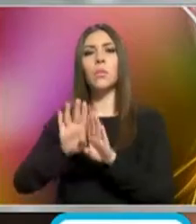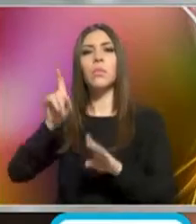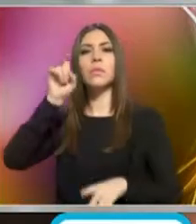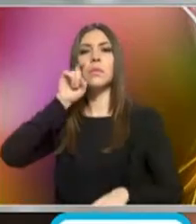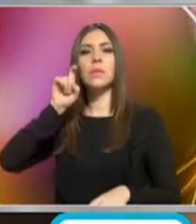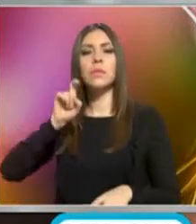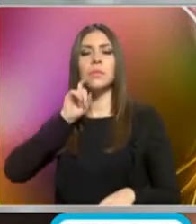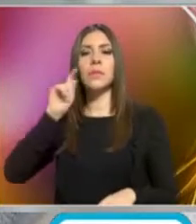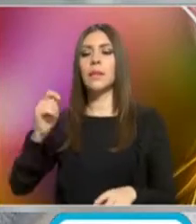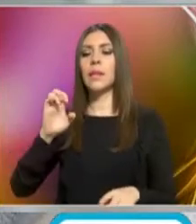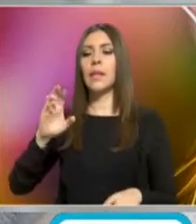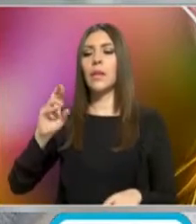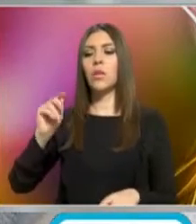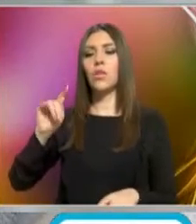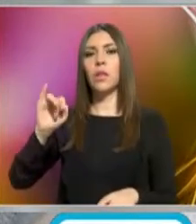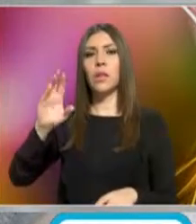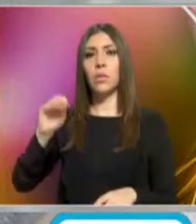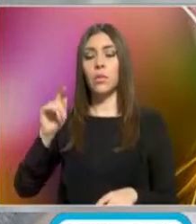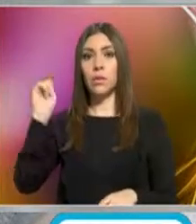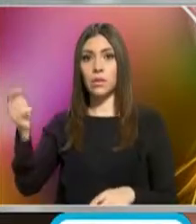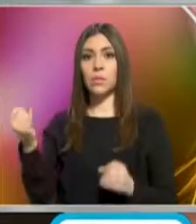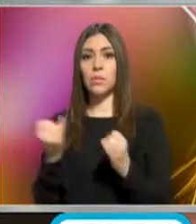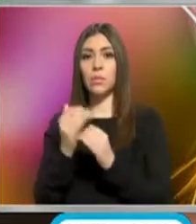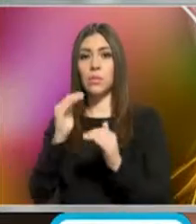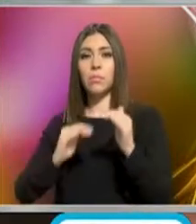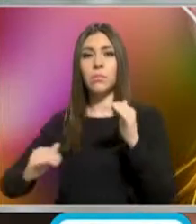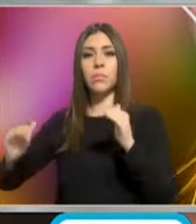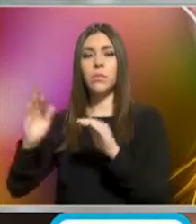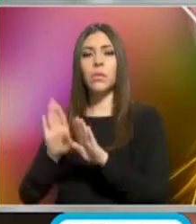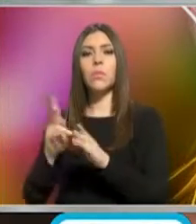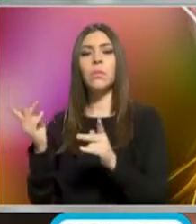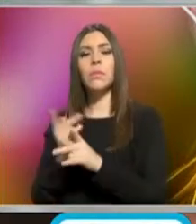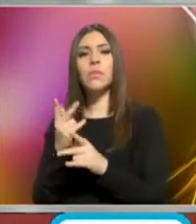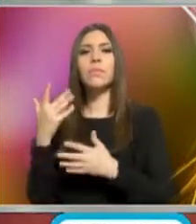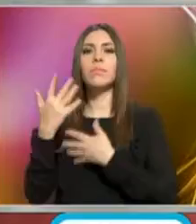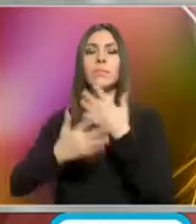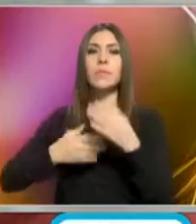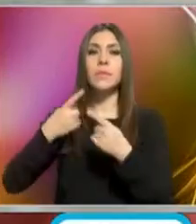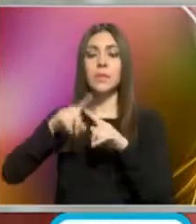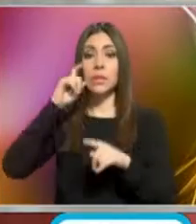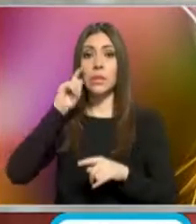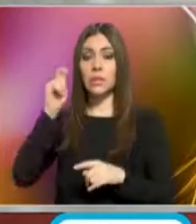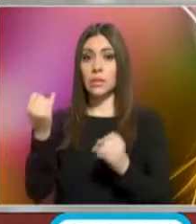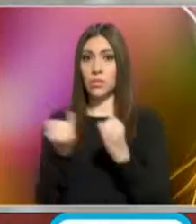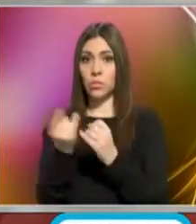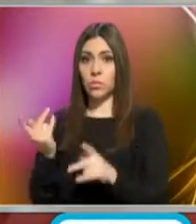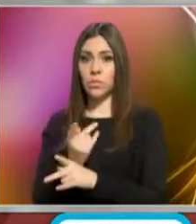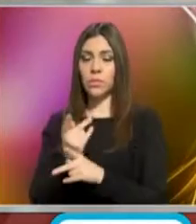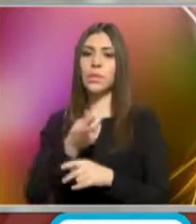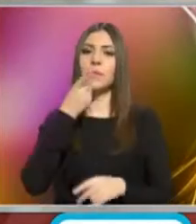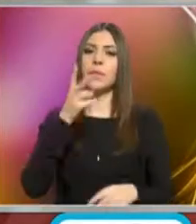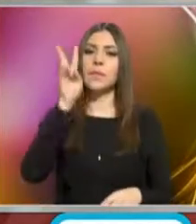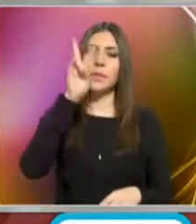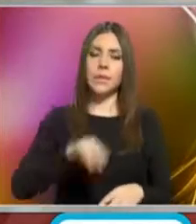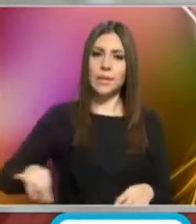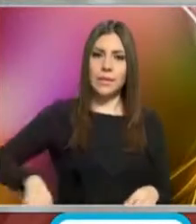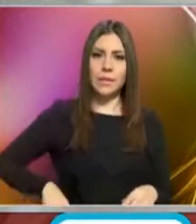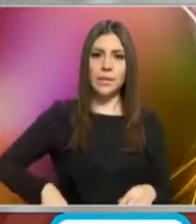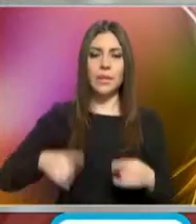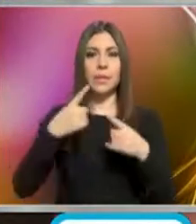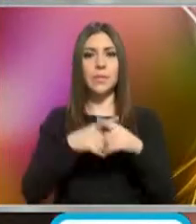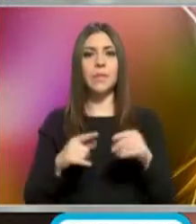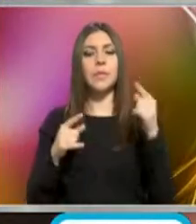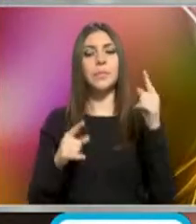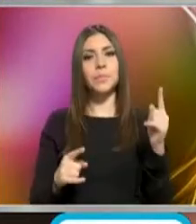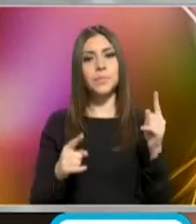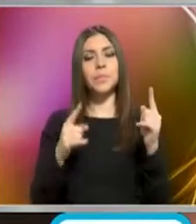los contenidos llenos de erotismo son pornográficos? Bueno, esto es interesante porque hay una línea muy delgada que Sí. divide al erotismo de la